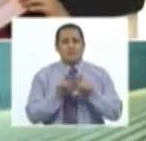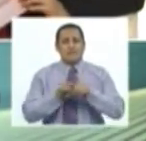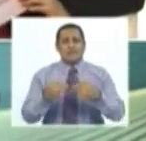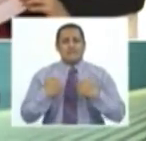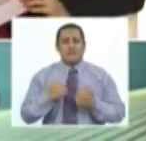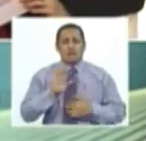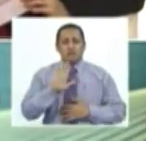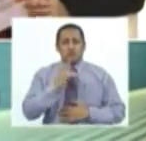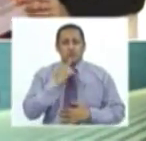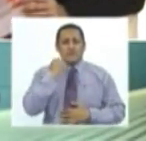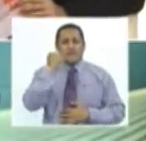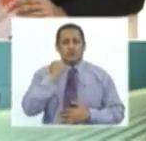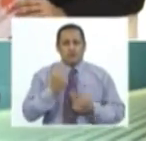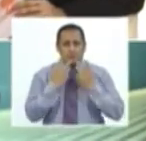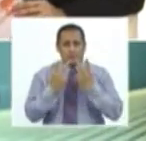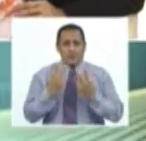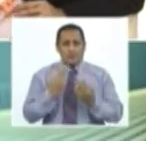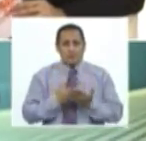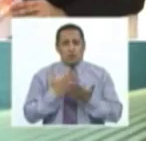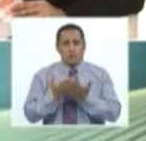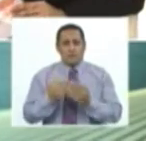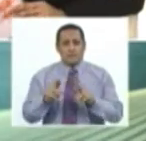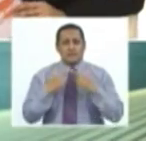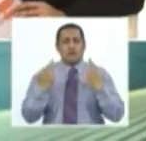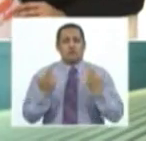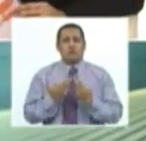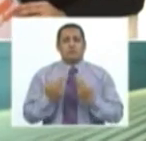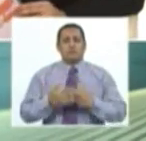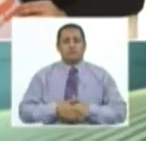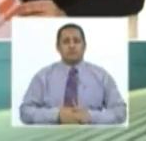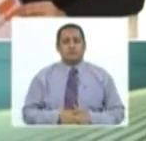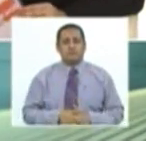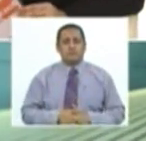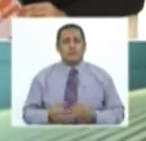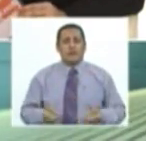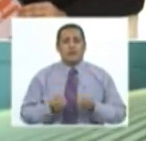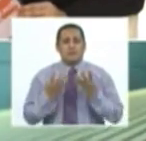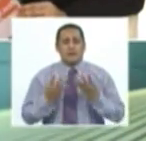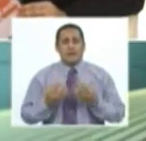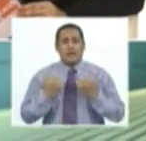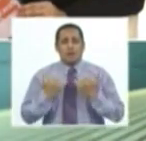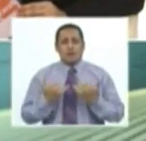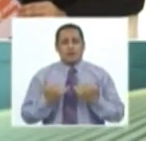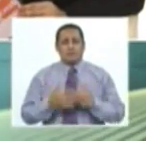el derecho de formar parte de esa reunión, ¿no? Claro.